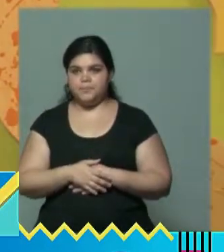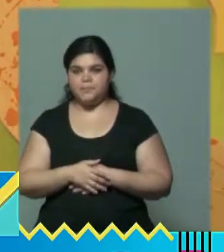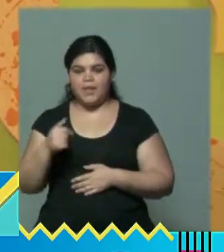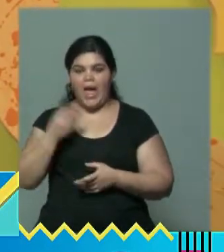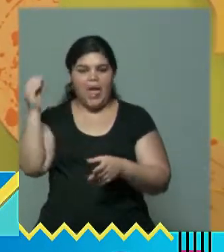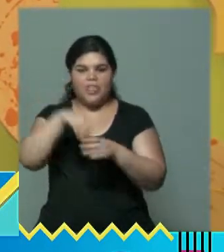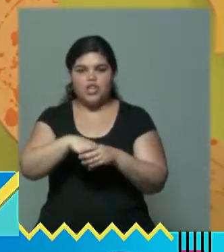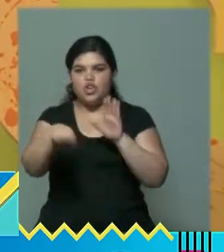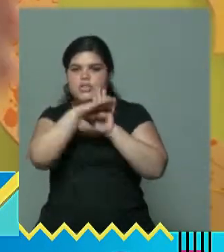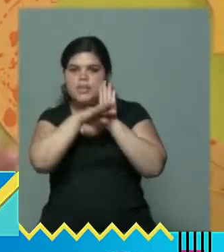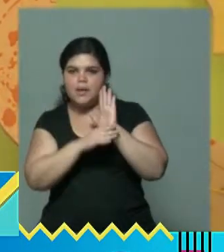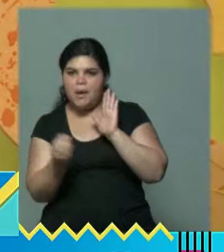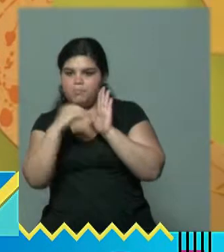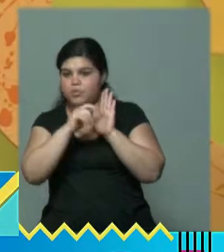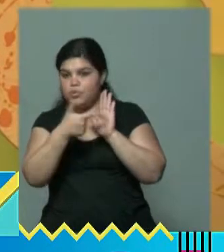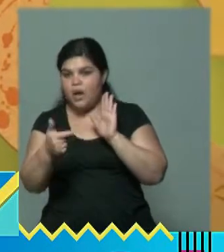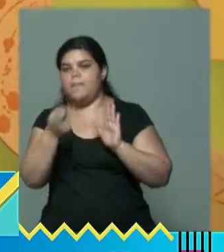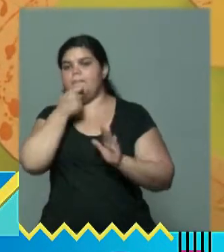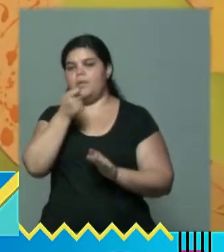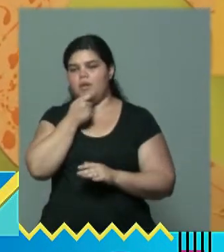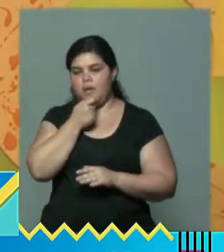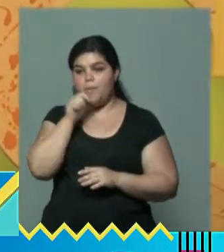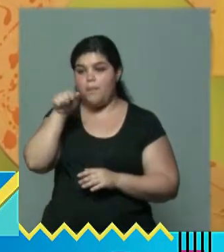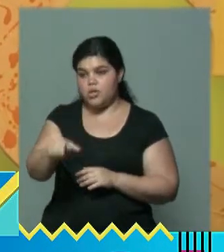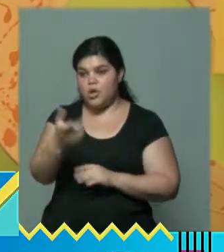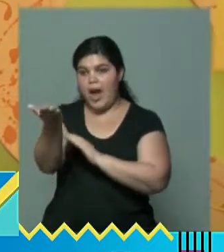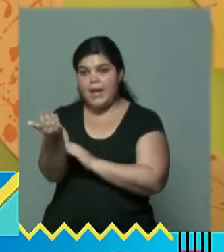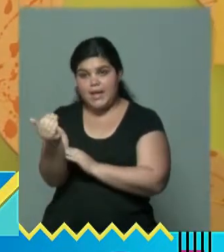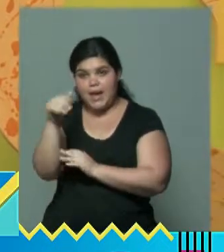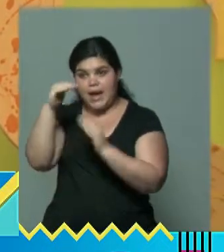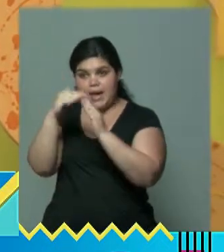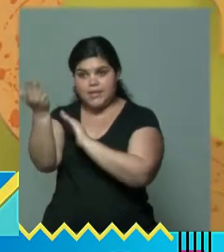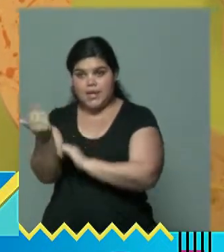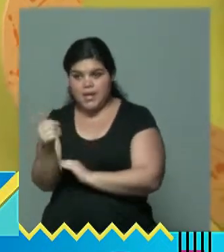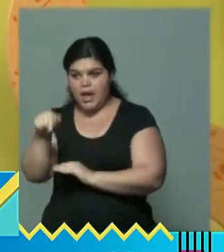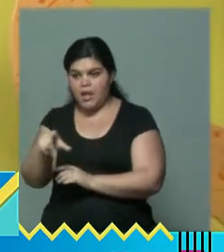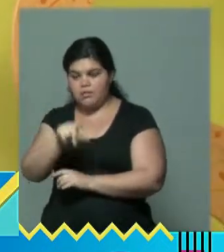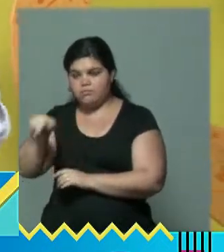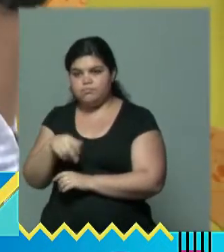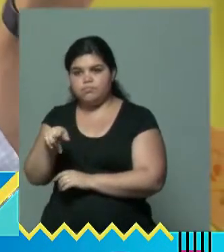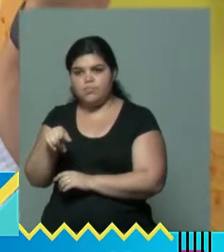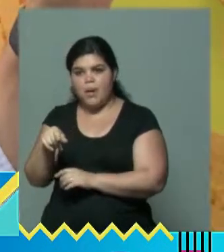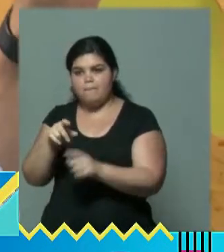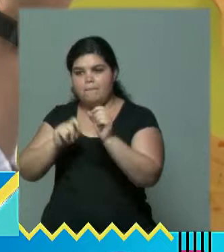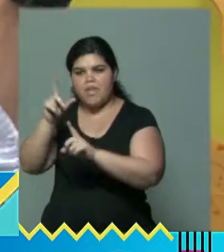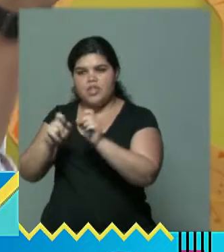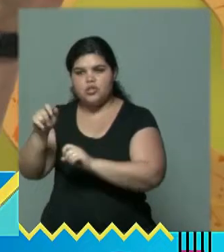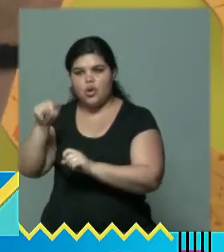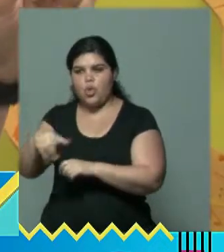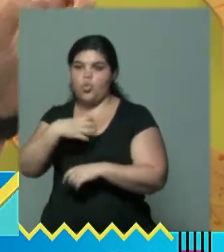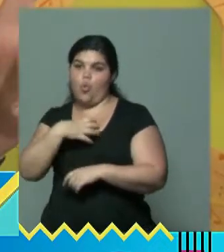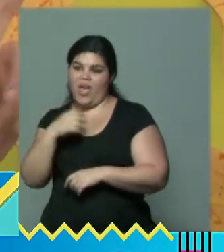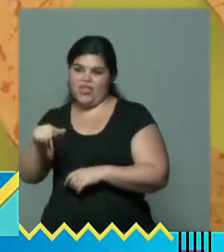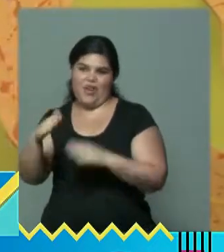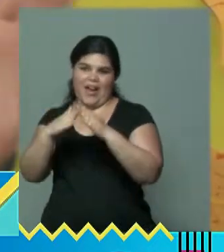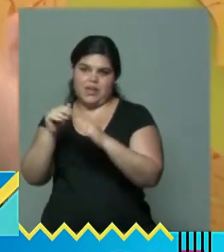sistemas, o por ejemplo, es un caso muy común, una persona que alquila una casa, el medidor de la casa está a nombre del dueño de la casa, el dueño de la